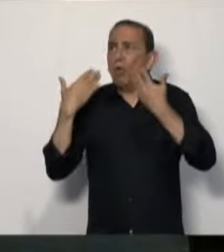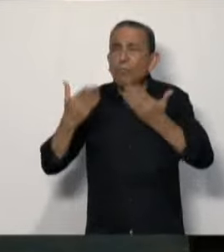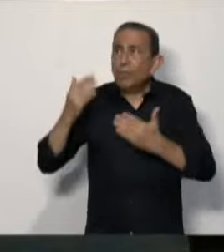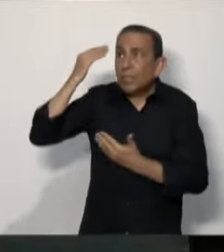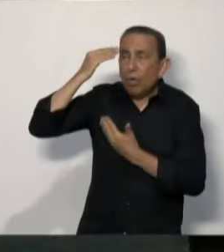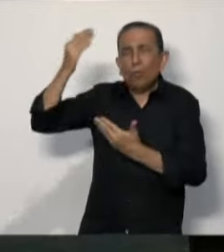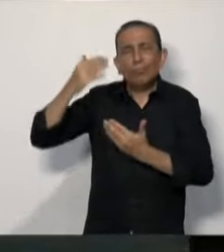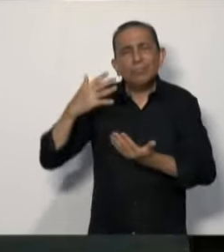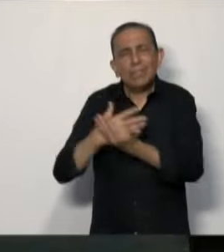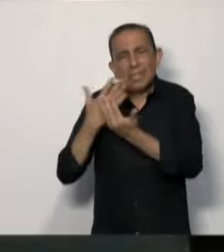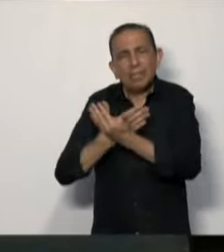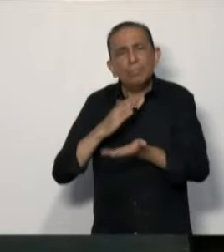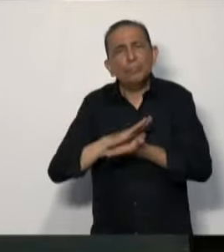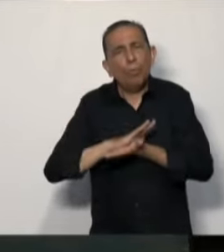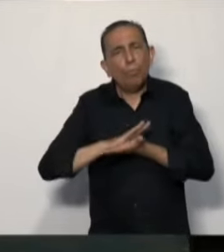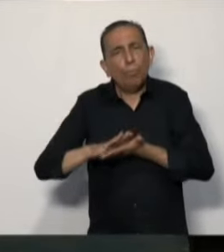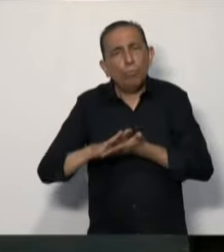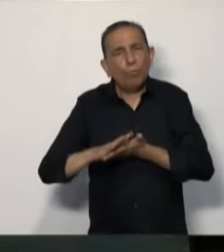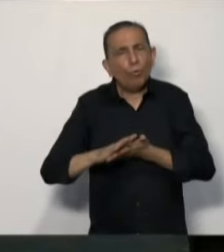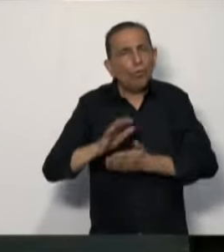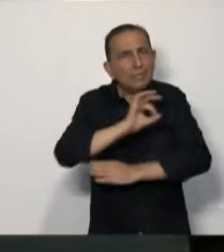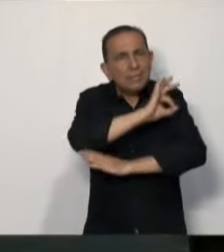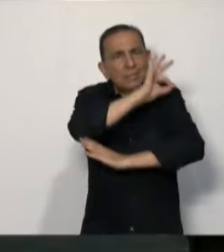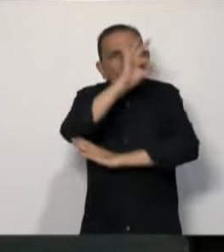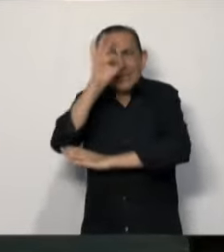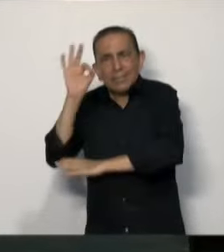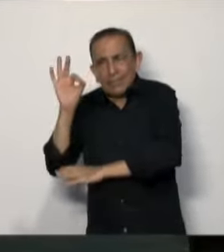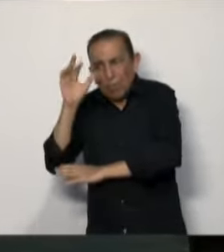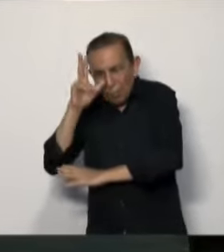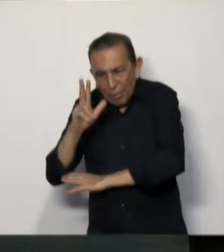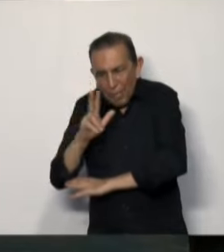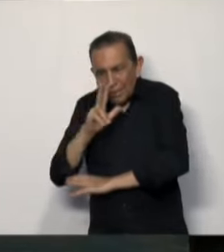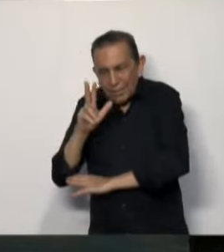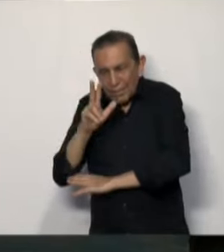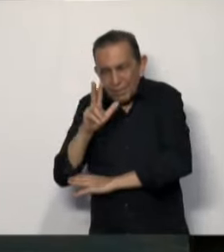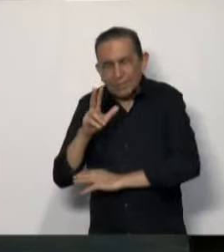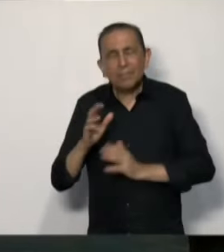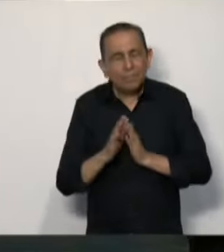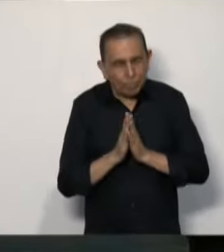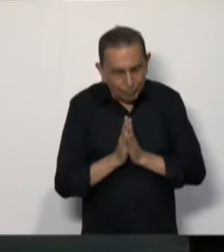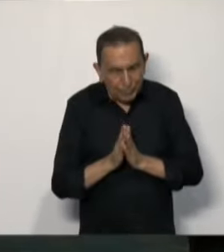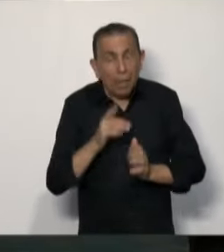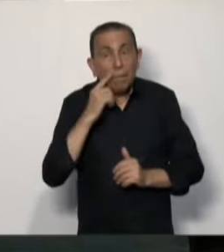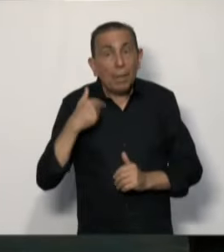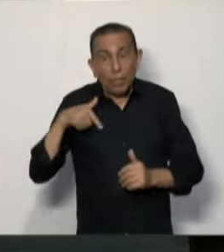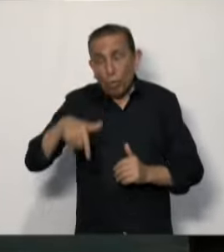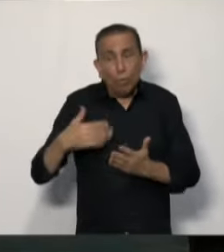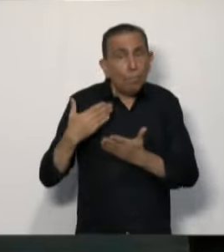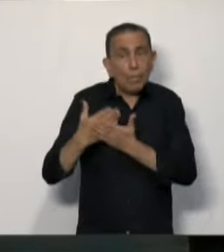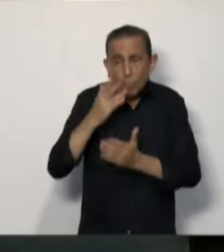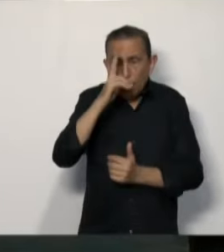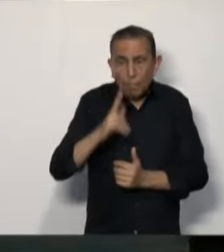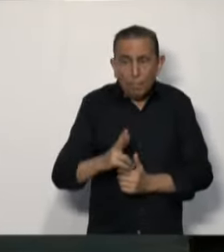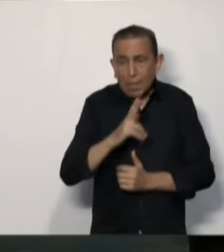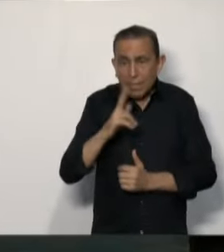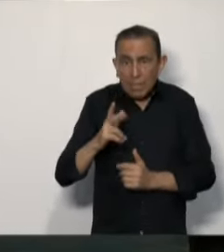tu honor un sacrificio sin mancha, desde donde sale el sol hasta el ocaso. Por eso, Padre, te suplicamos que santifiques